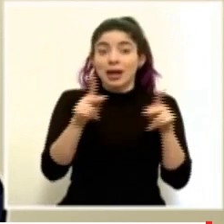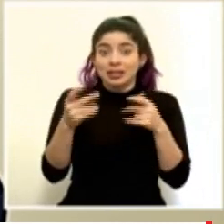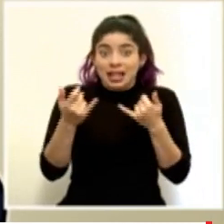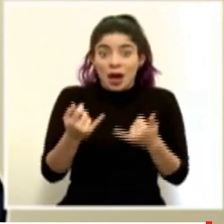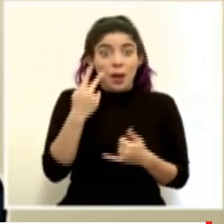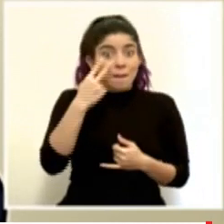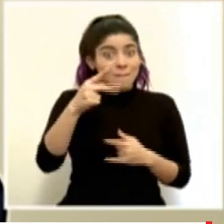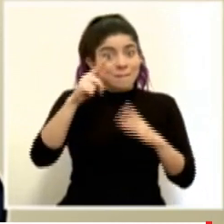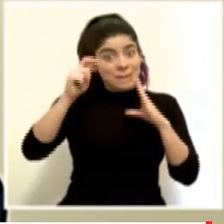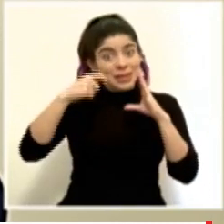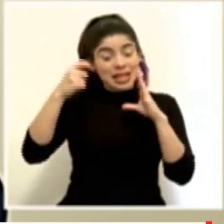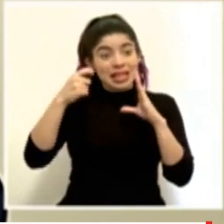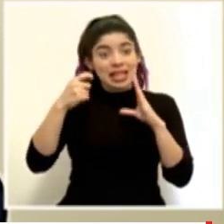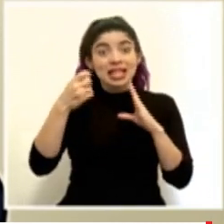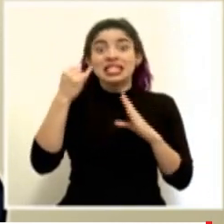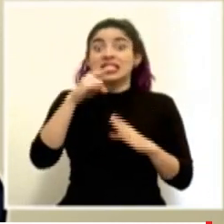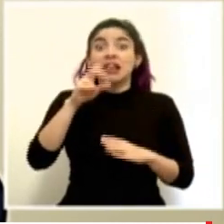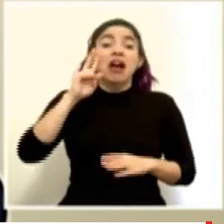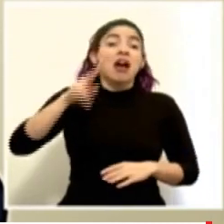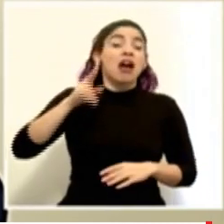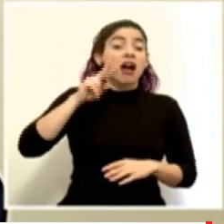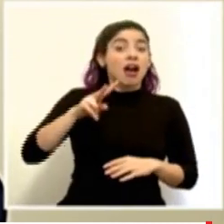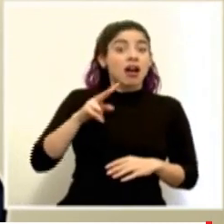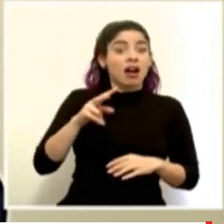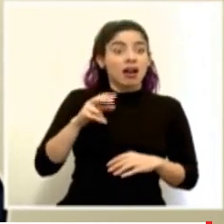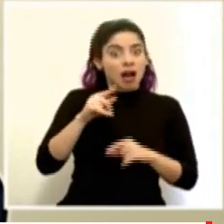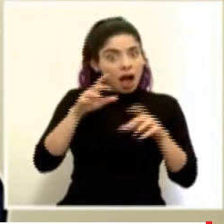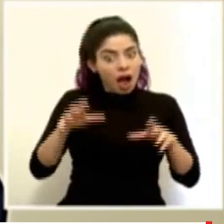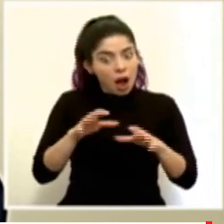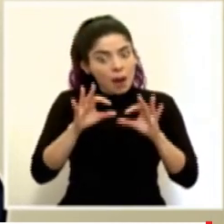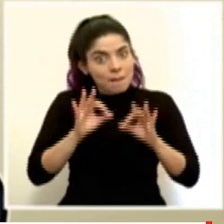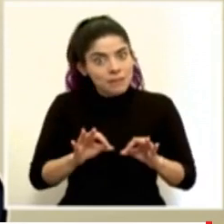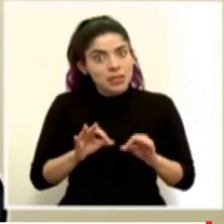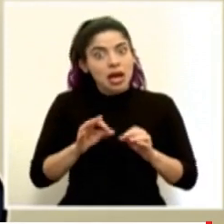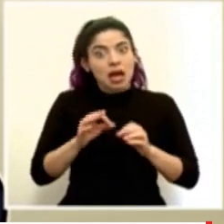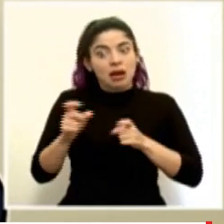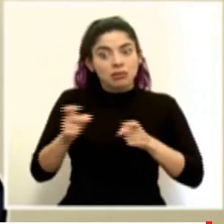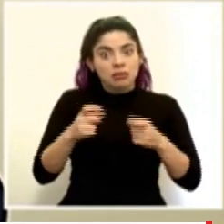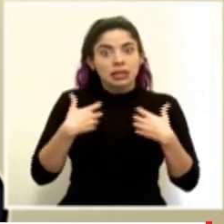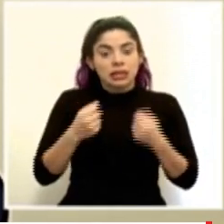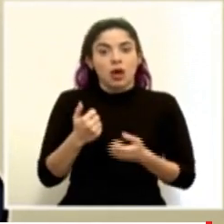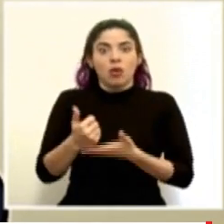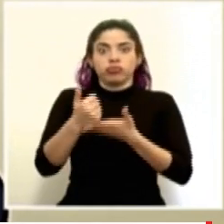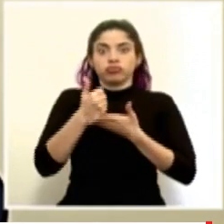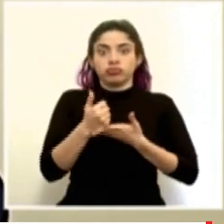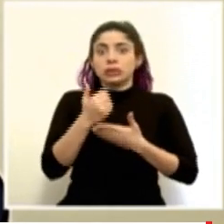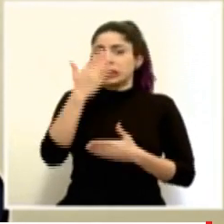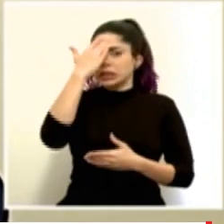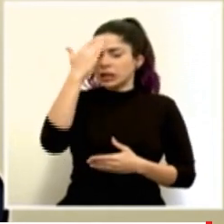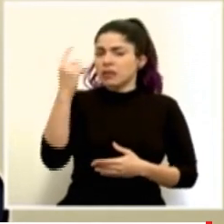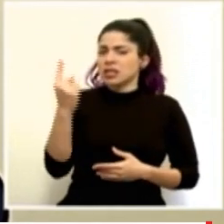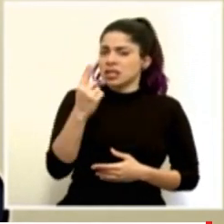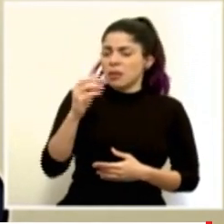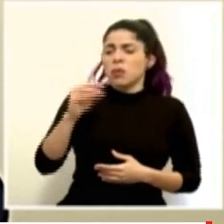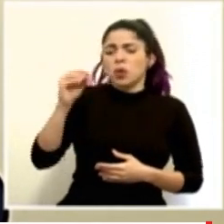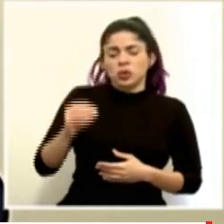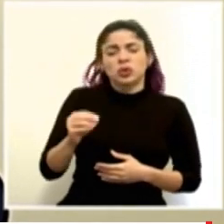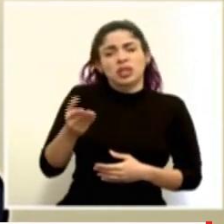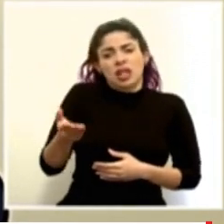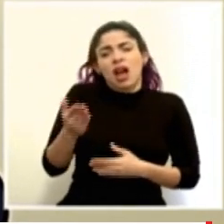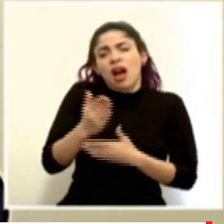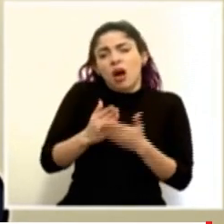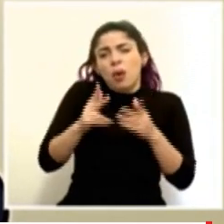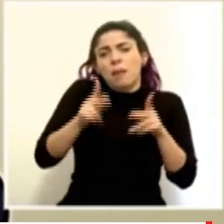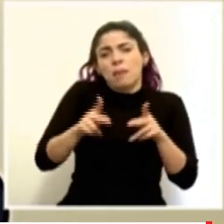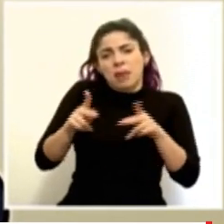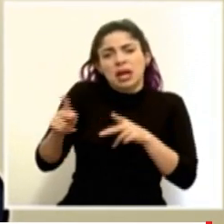momento viendo esta transmisión, no hubieran reaccionado como hemos reaccionado, tomando las medidas sanitarias, sabiendo que hay un porcentaje siempre que lamentablemente